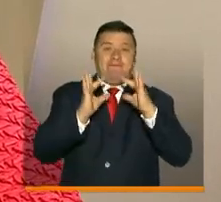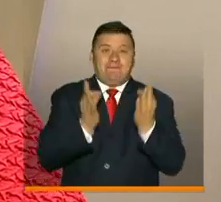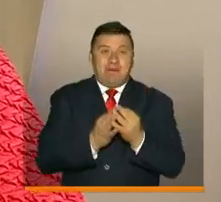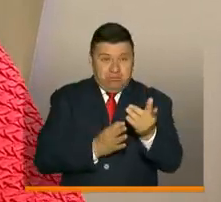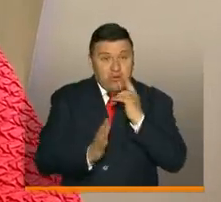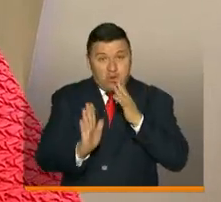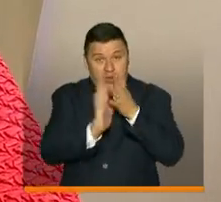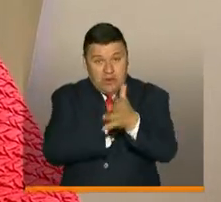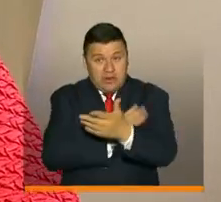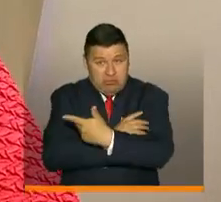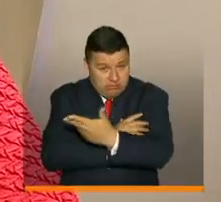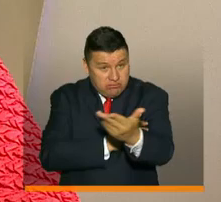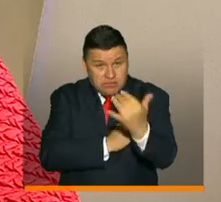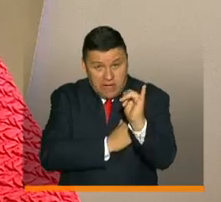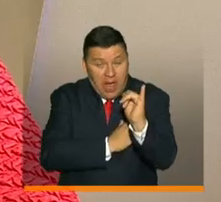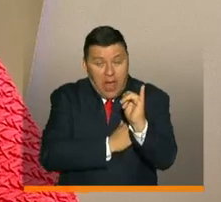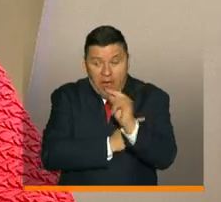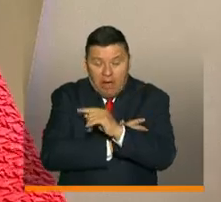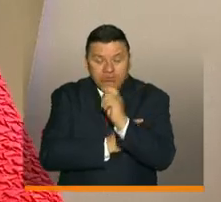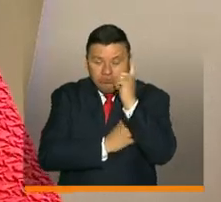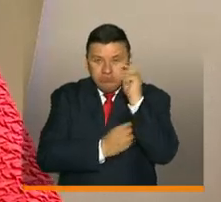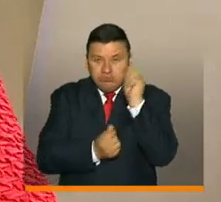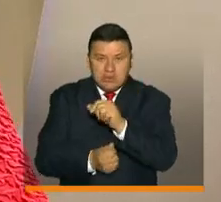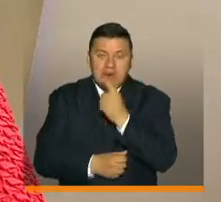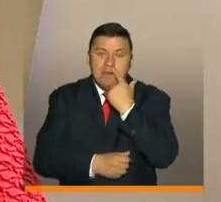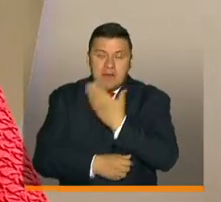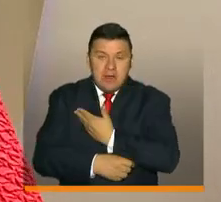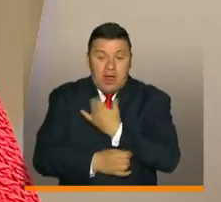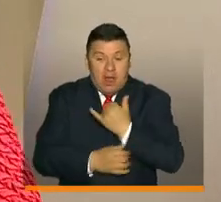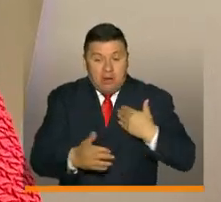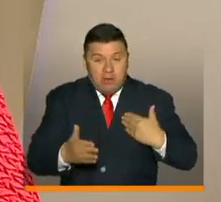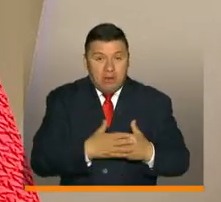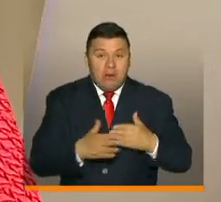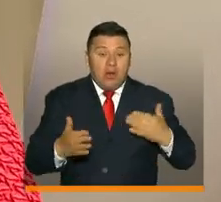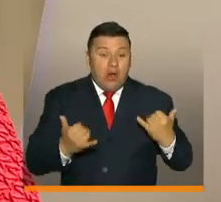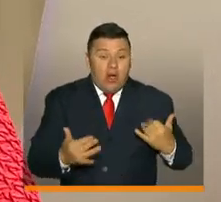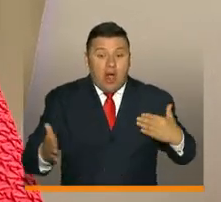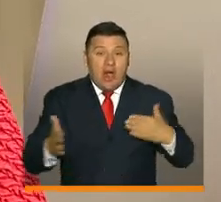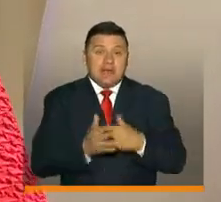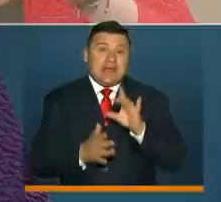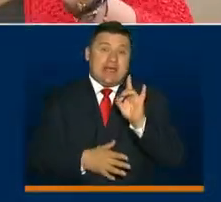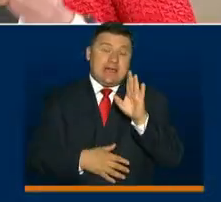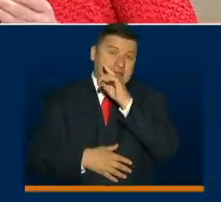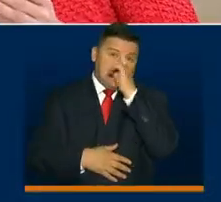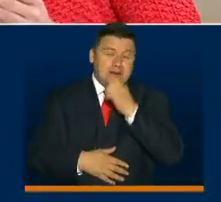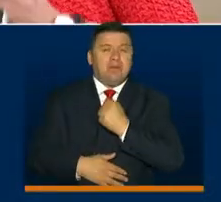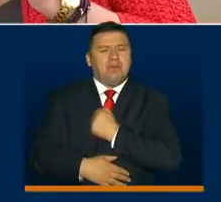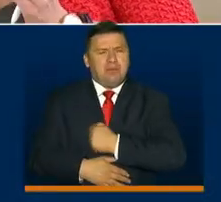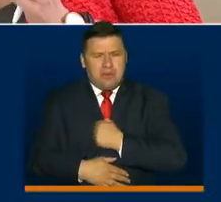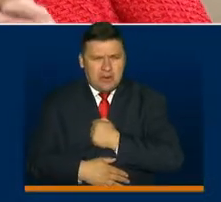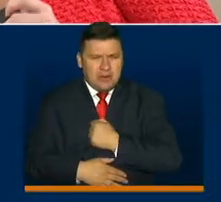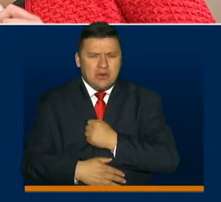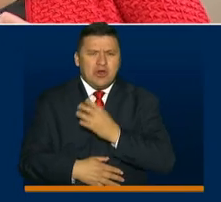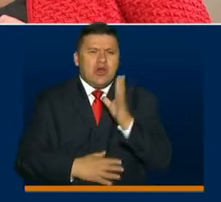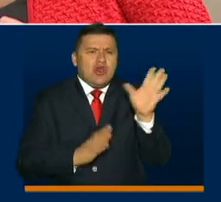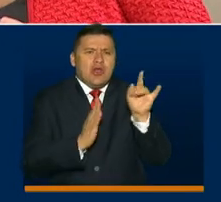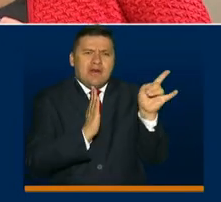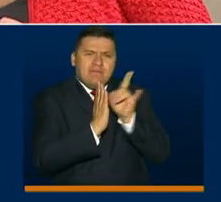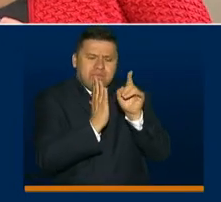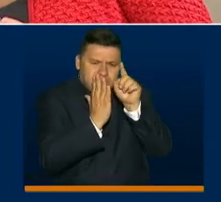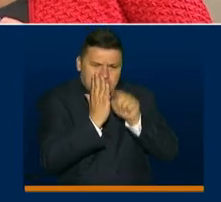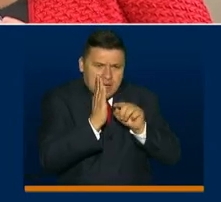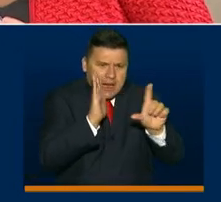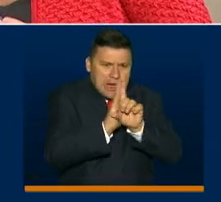cuenten. Y creo que el mensaje a todos esos padres es: tenemos desde hoy hasta el 15 de septiembre. Por favor, subir toda la información requerida